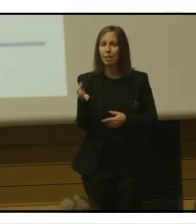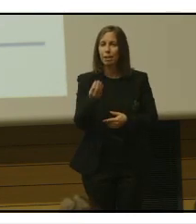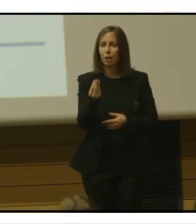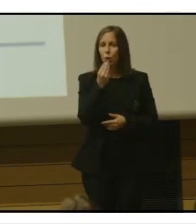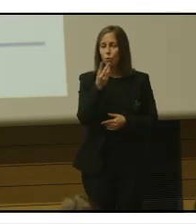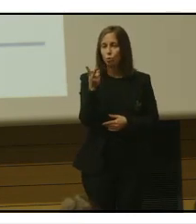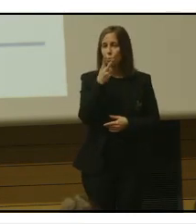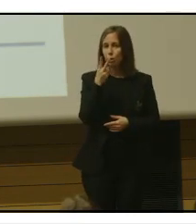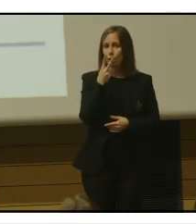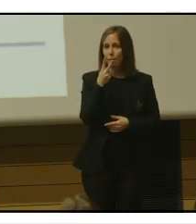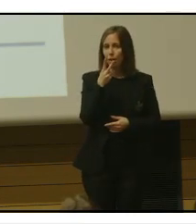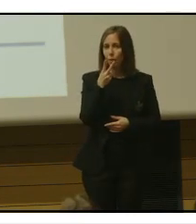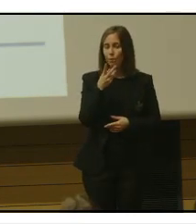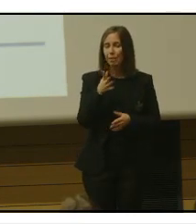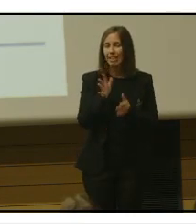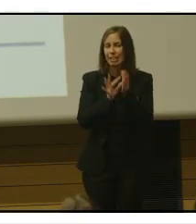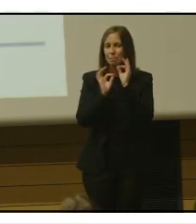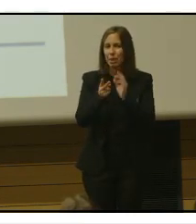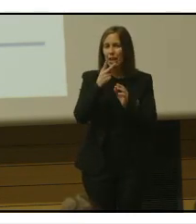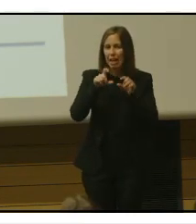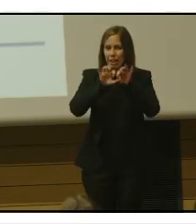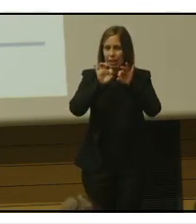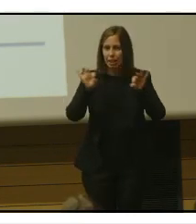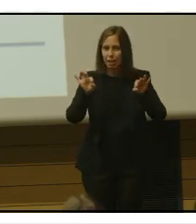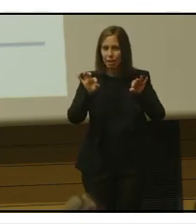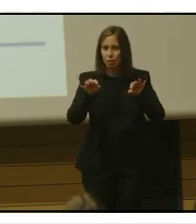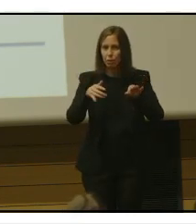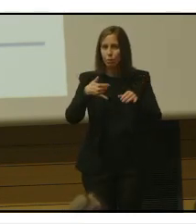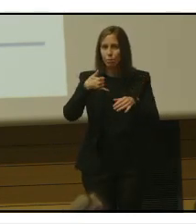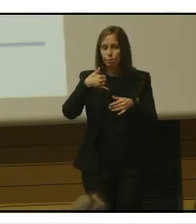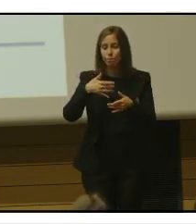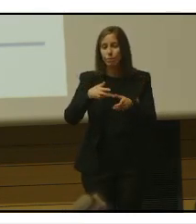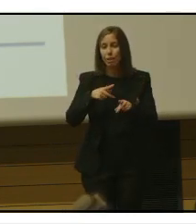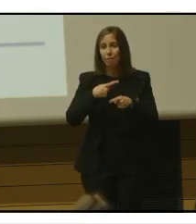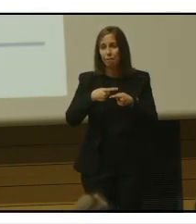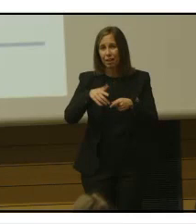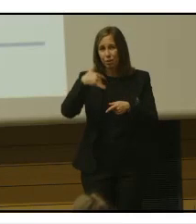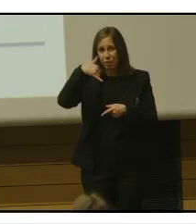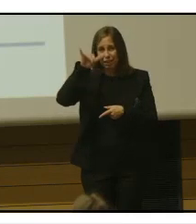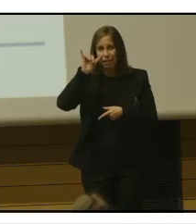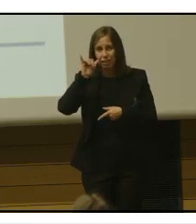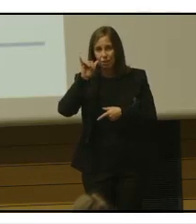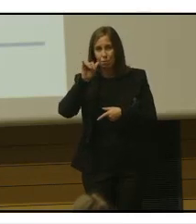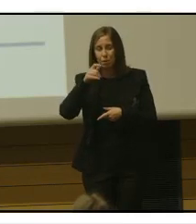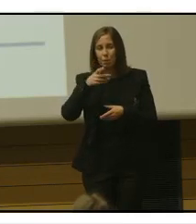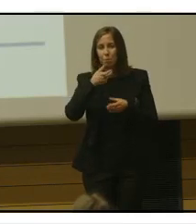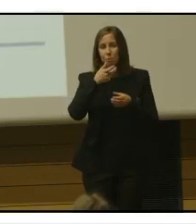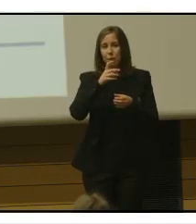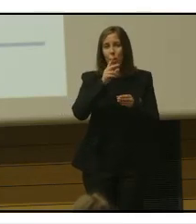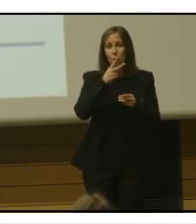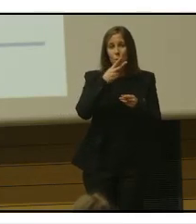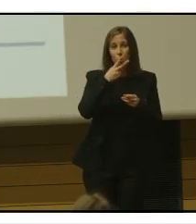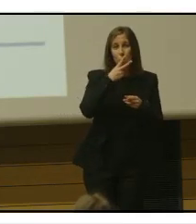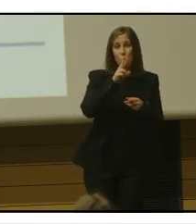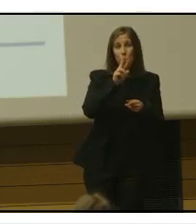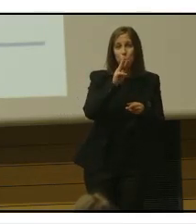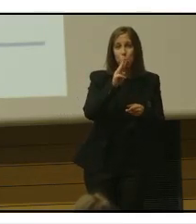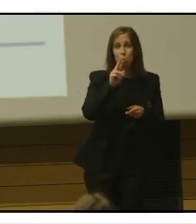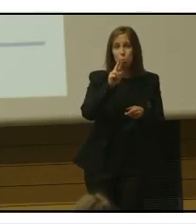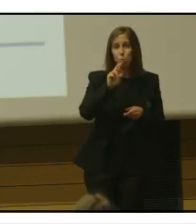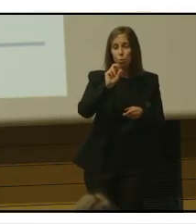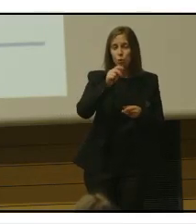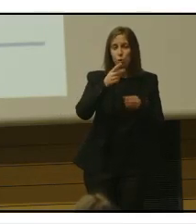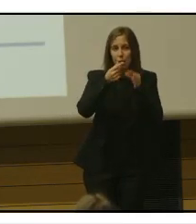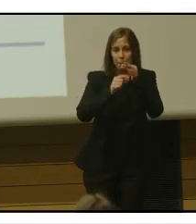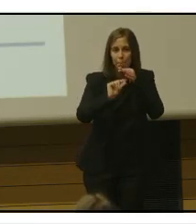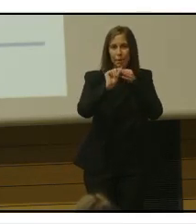tabaco, especialmente de cigarrillos, era factor de riesgo. En cambio, bueno, que los puros y las pipas parecía que no influían tanto. Entonces aquí ahora empezamos